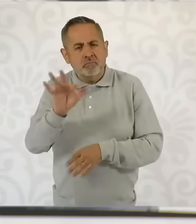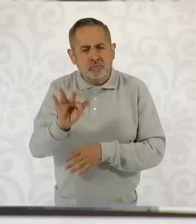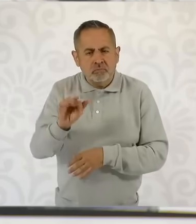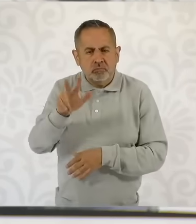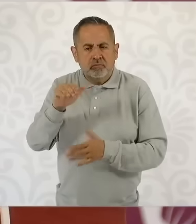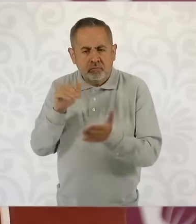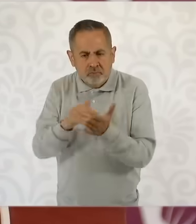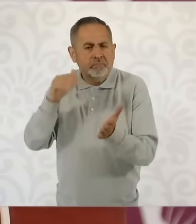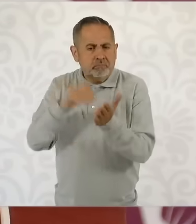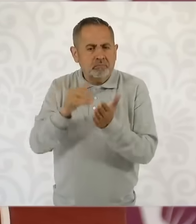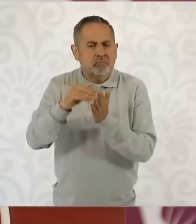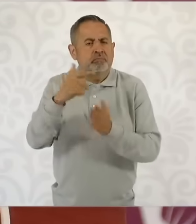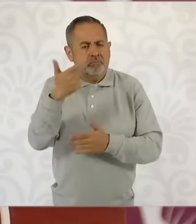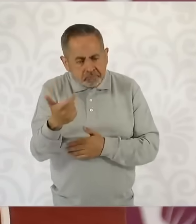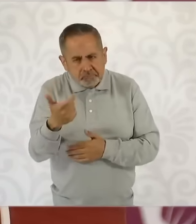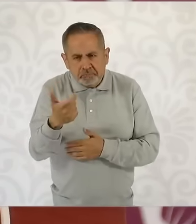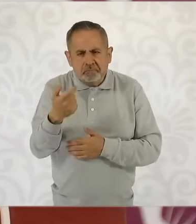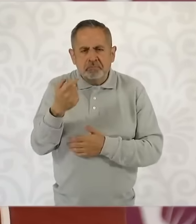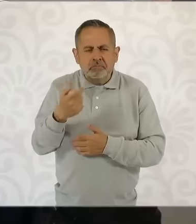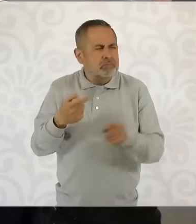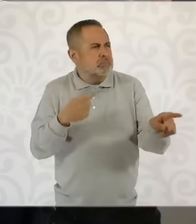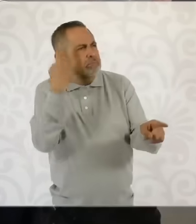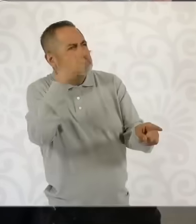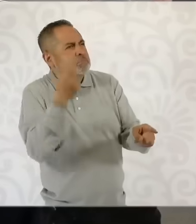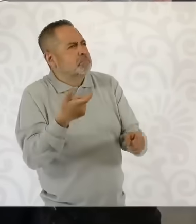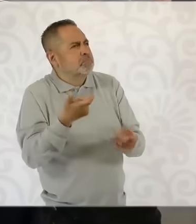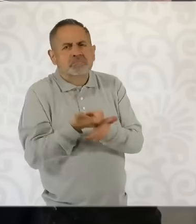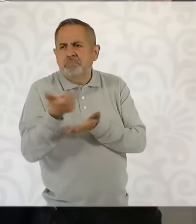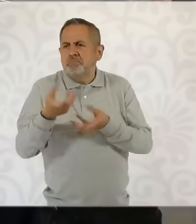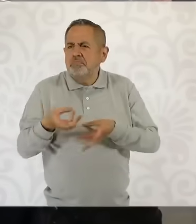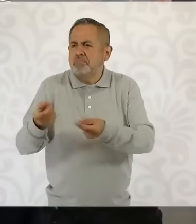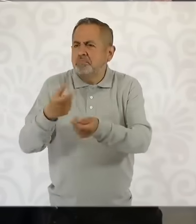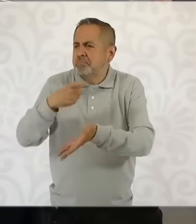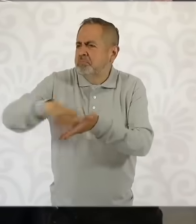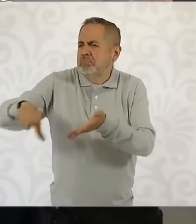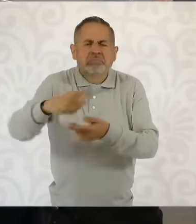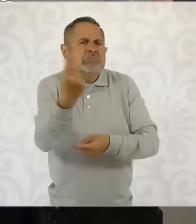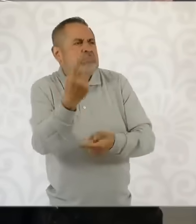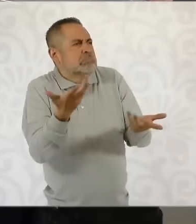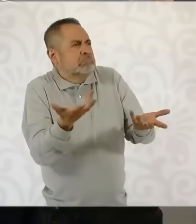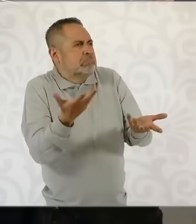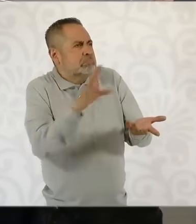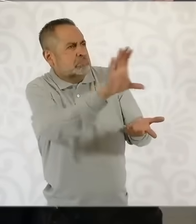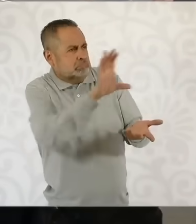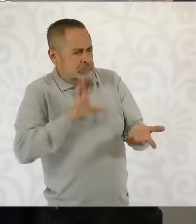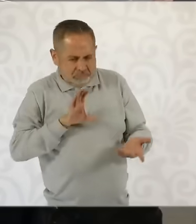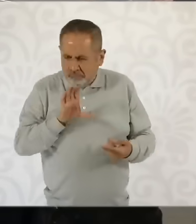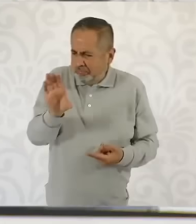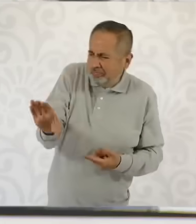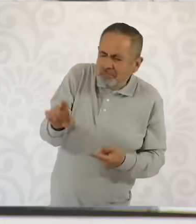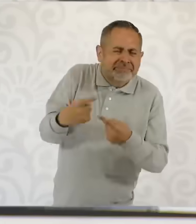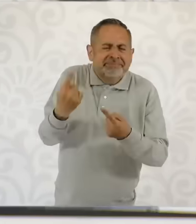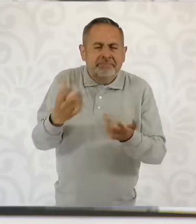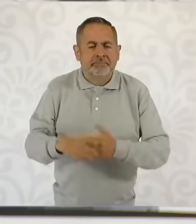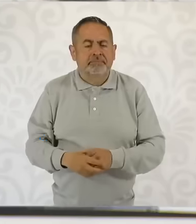48,000 millones de pesos. Sí. ¿Para qué alcanza, presidenta, con 48,000 millones de pesos? Pues, por